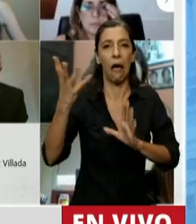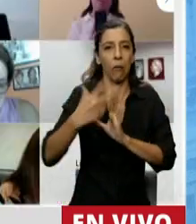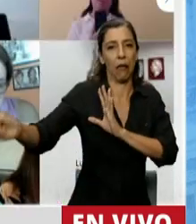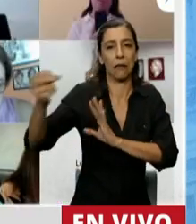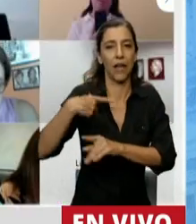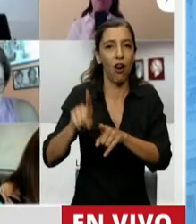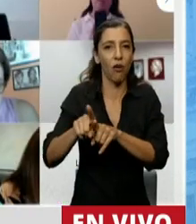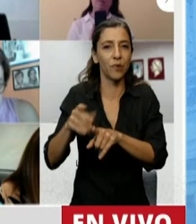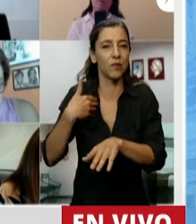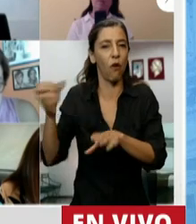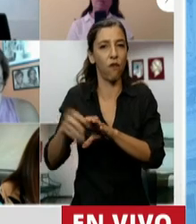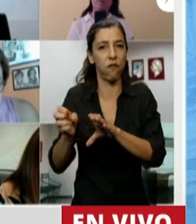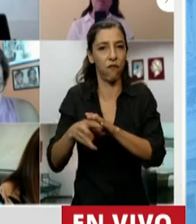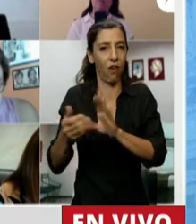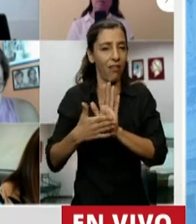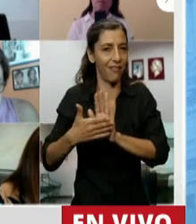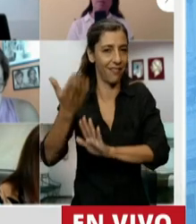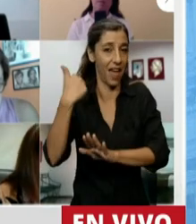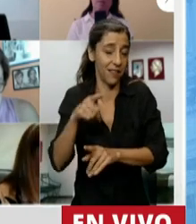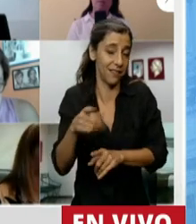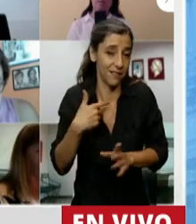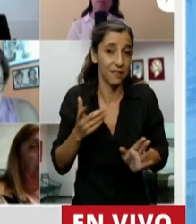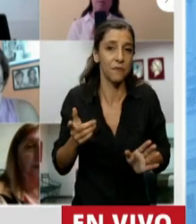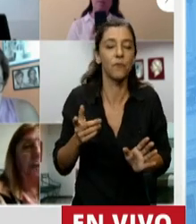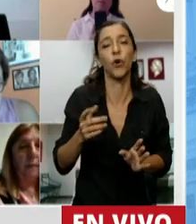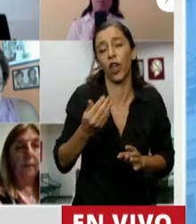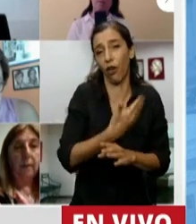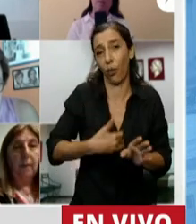Garantía justamente de Sustentabilidad, entre otras